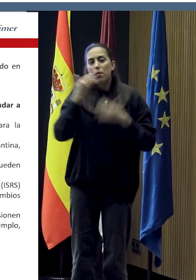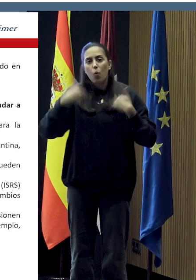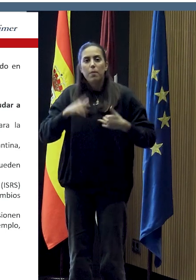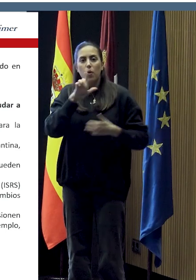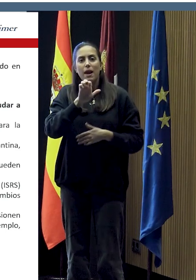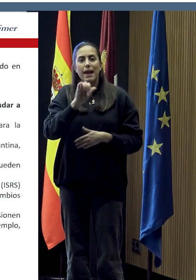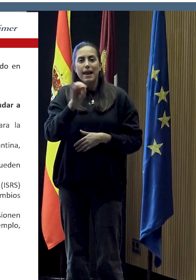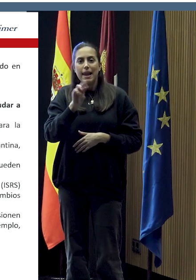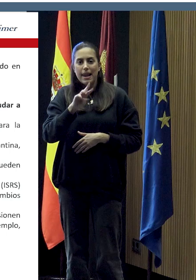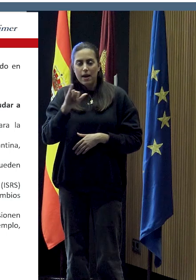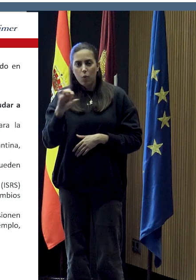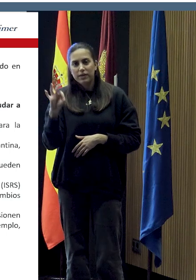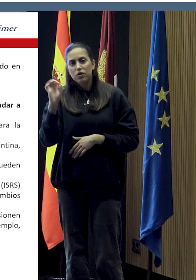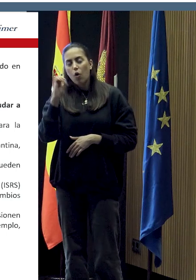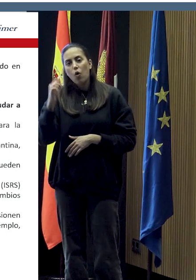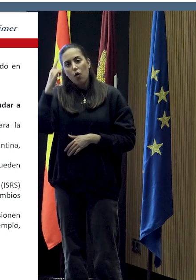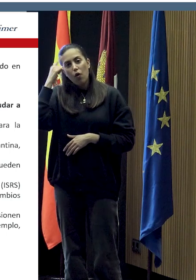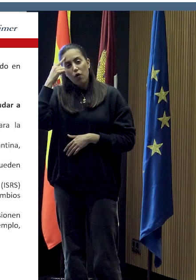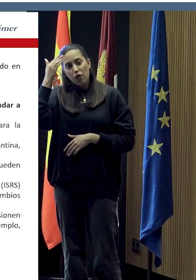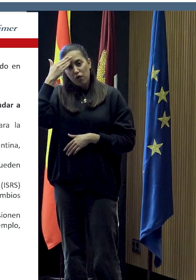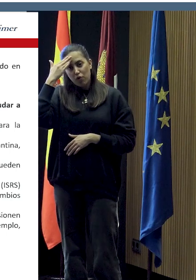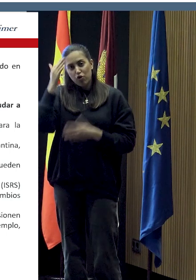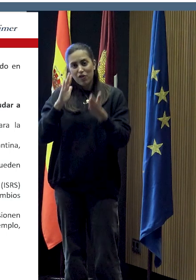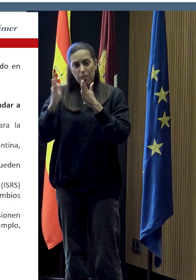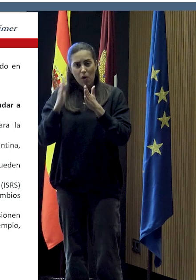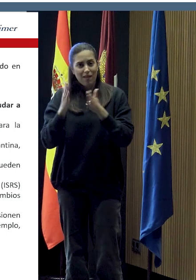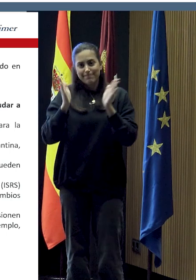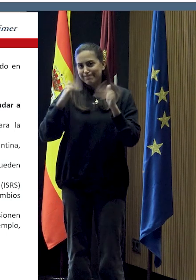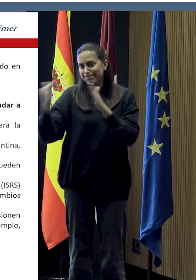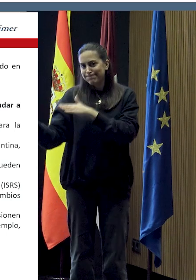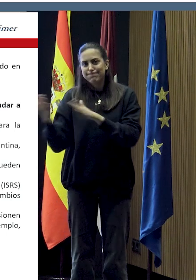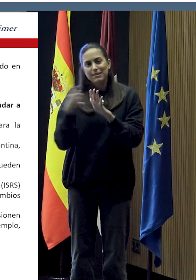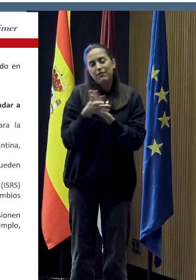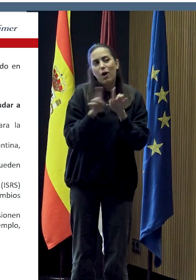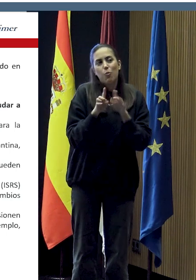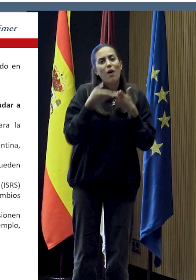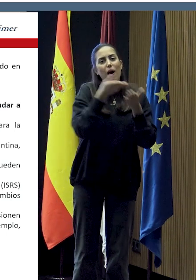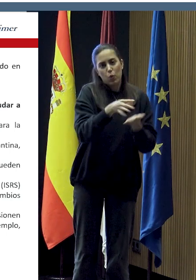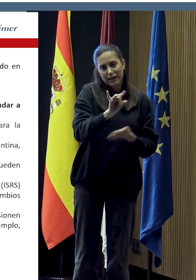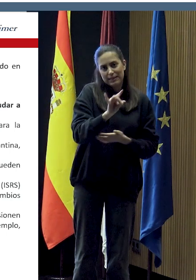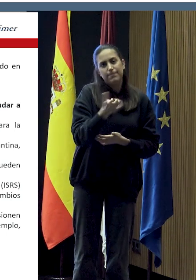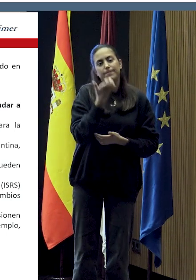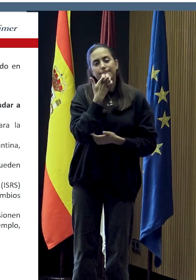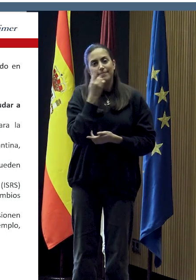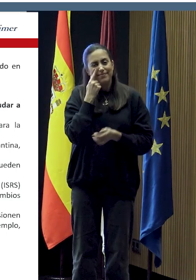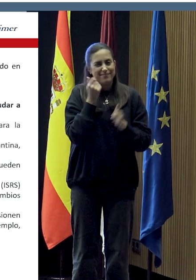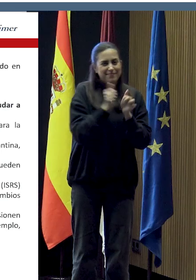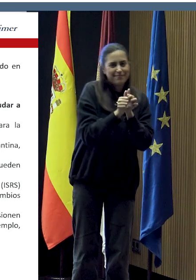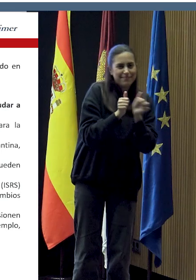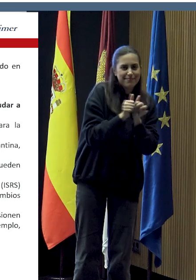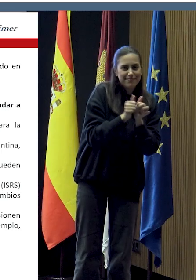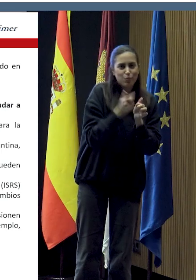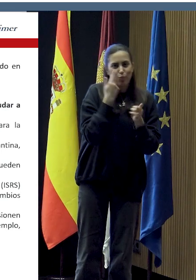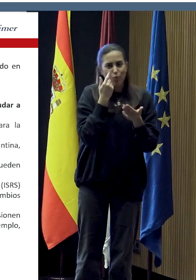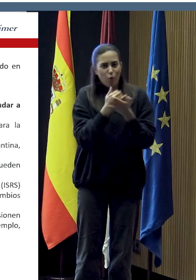demencia frontotemporal, ¿vale? Se utilizan un poco como un elemento de rastreo donde el neurólogo pues, va probando